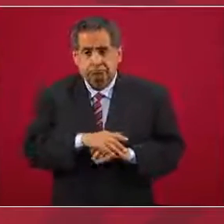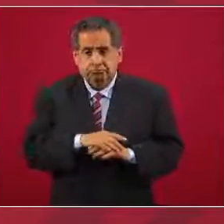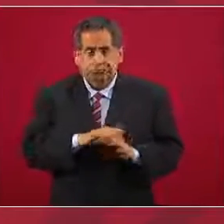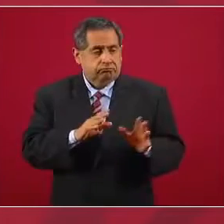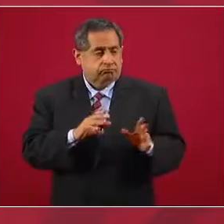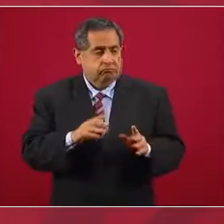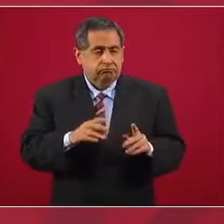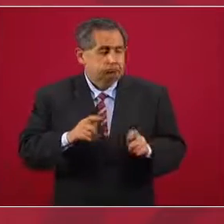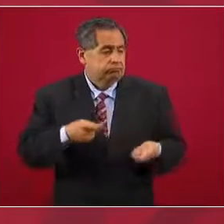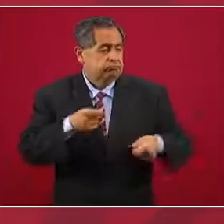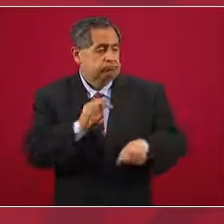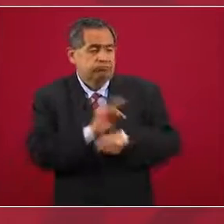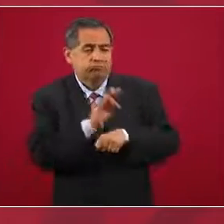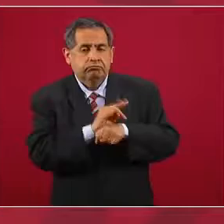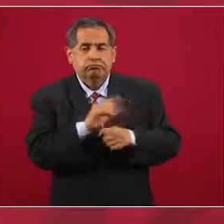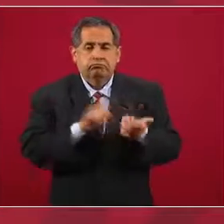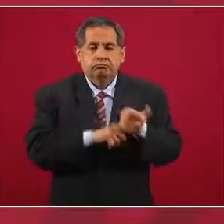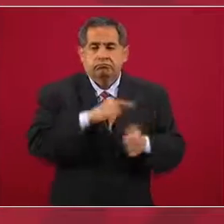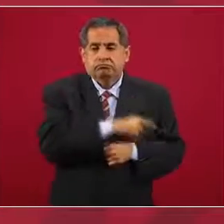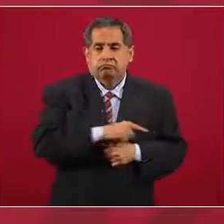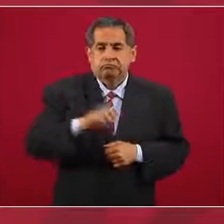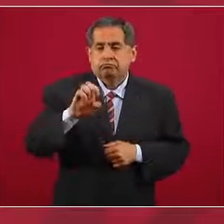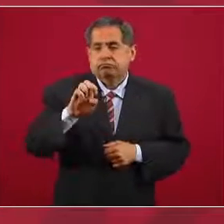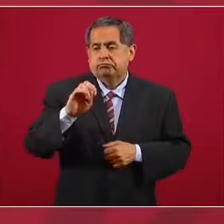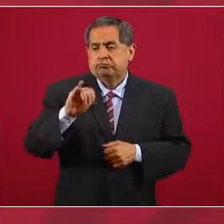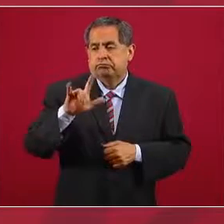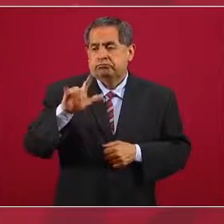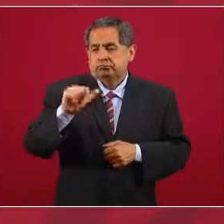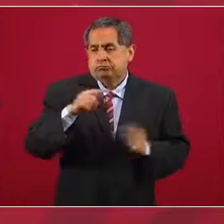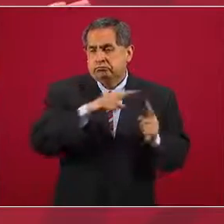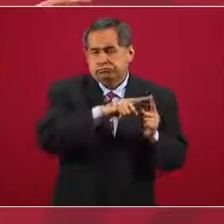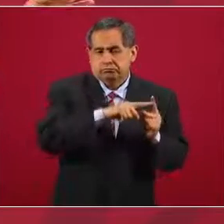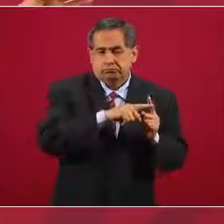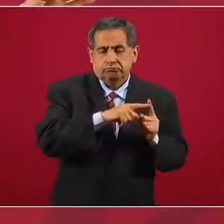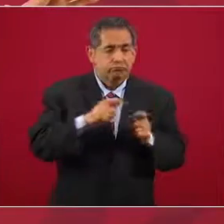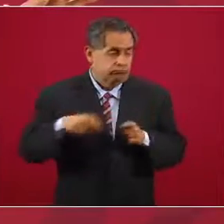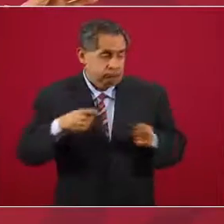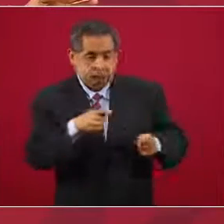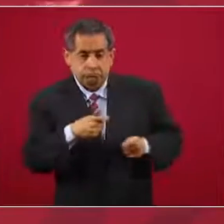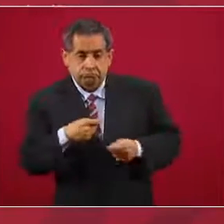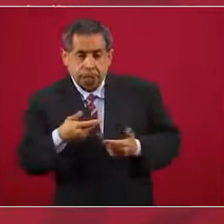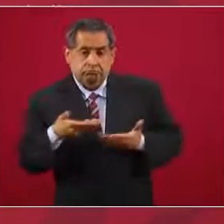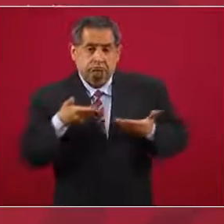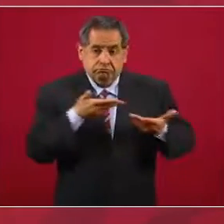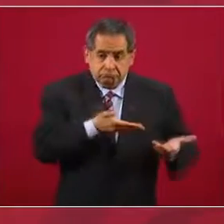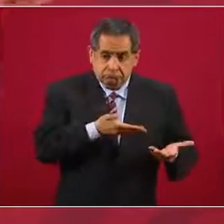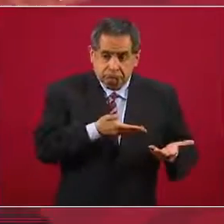este beneficio al señor Lozoya, debe de